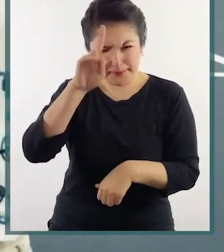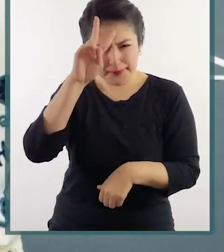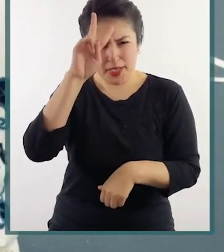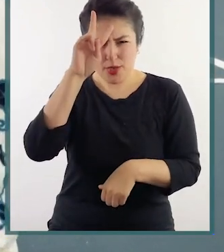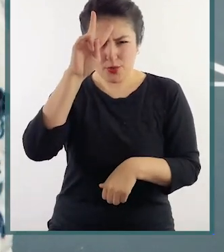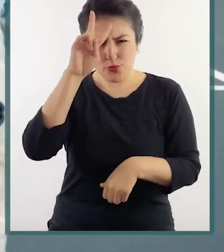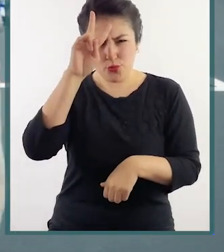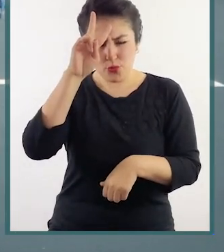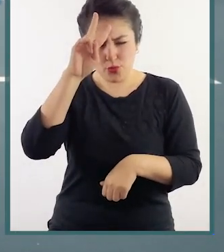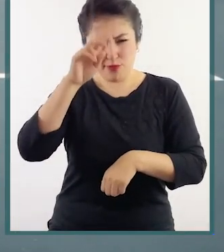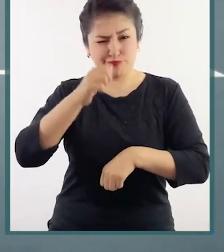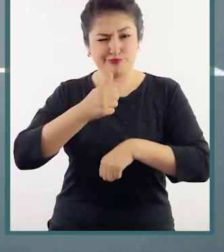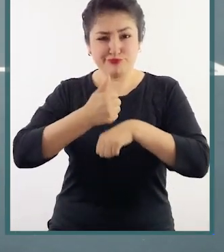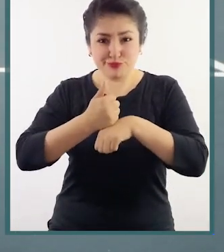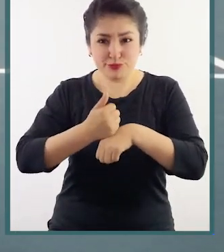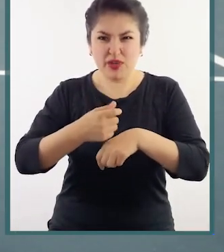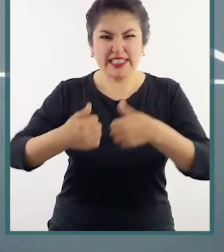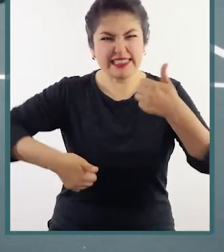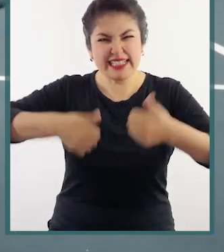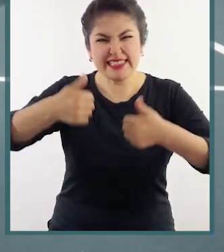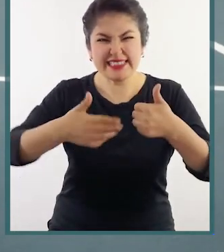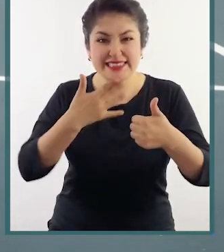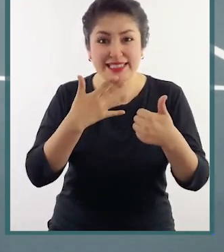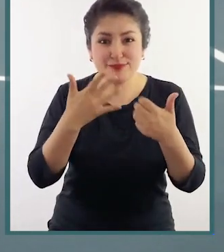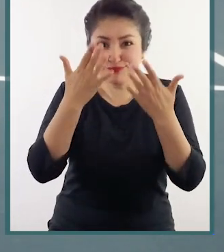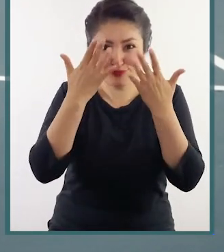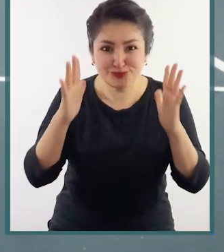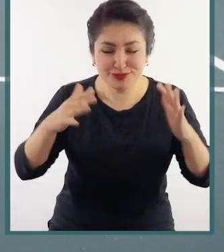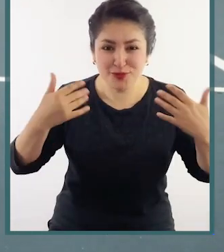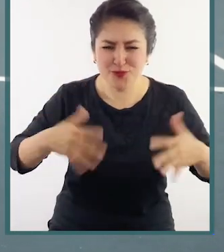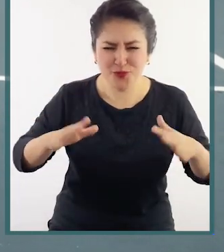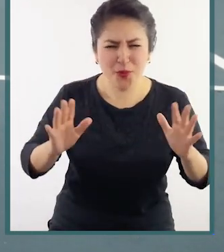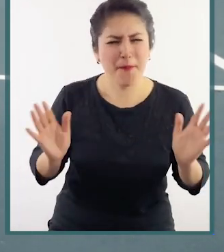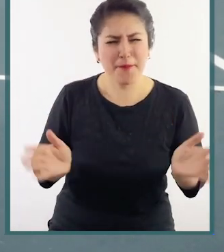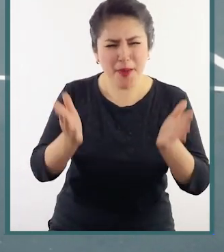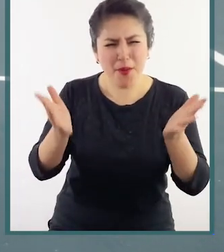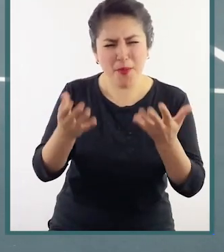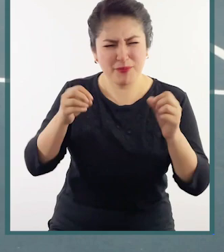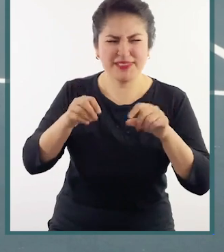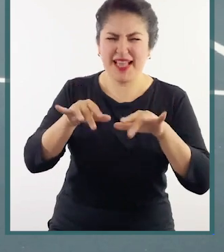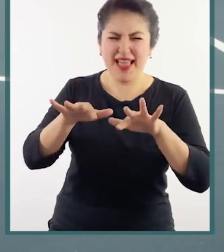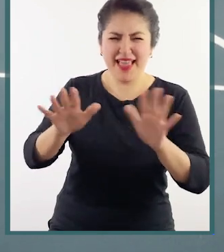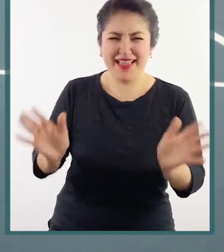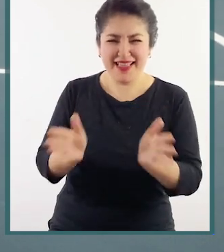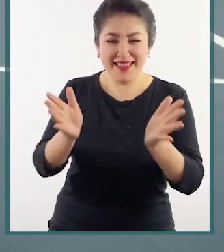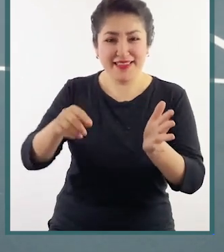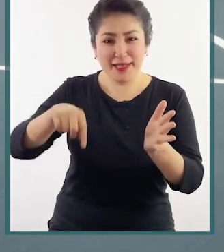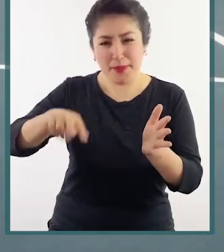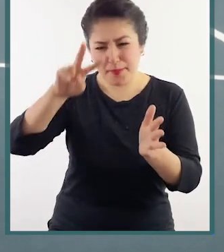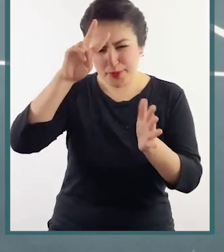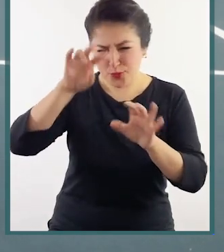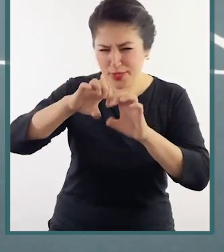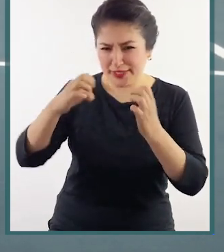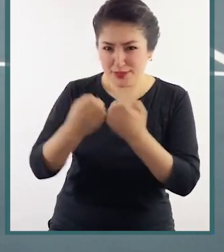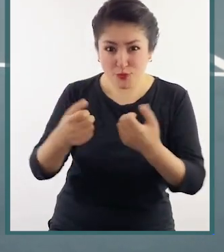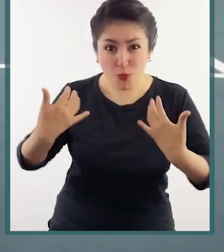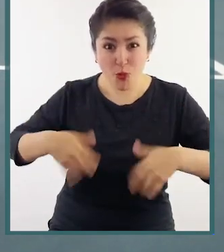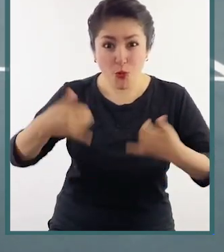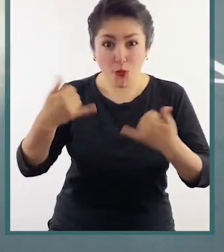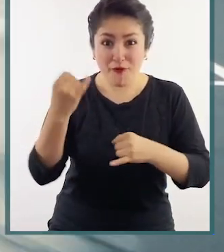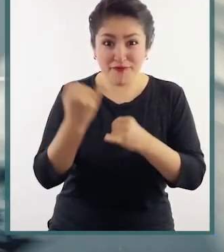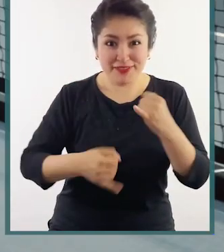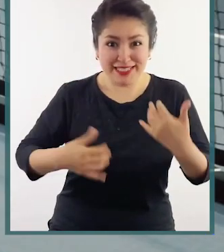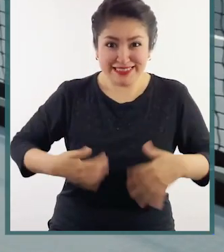país está en esta final. ¿Quién ganará? Vamos a ver, hay que darle todas las bonitas energías a este gran juego